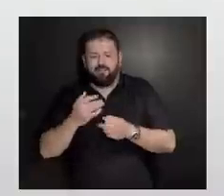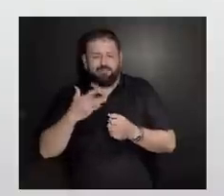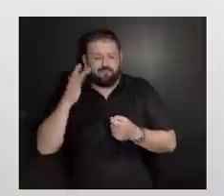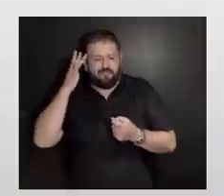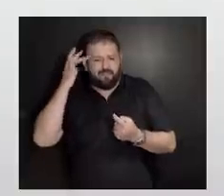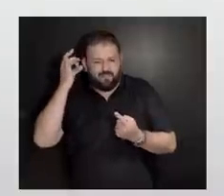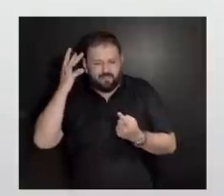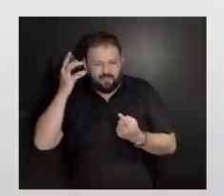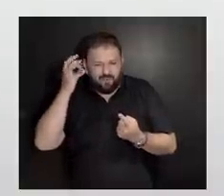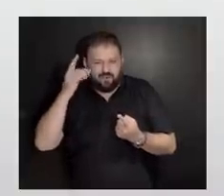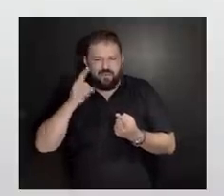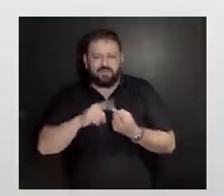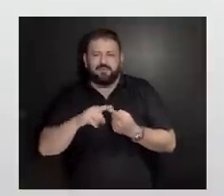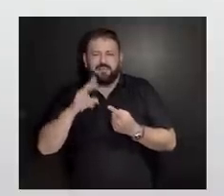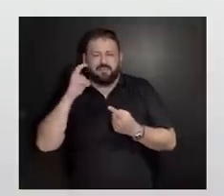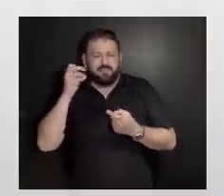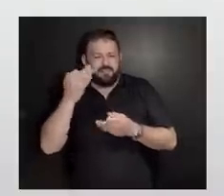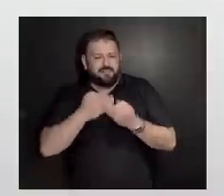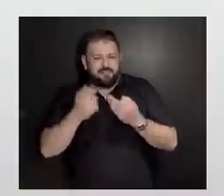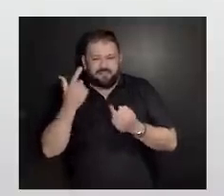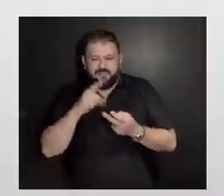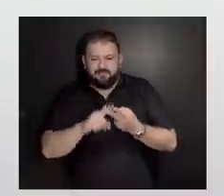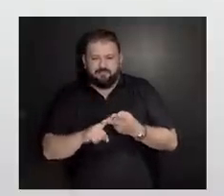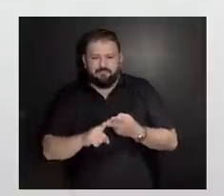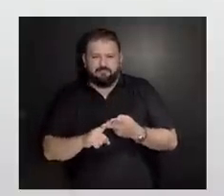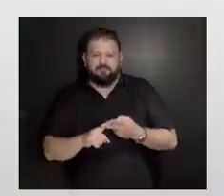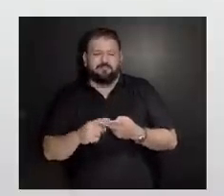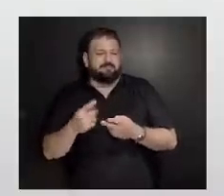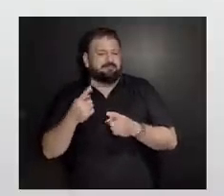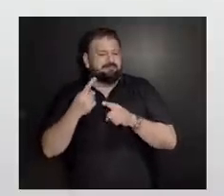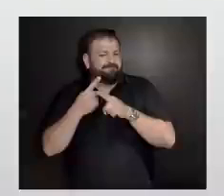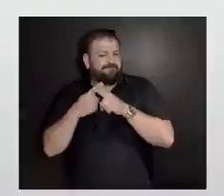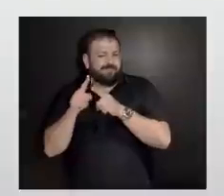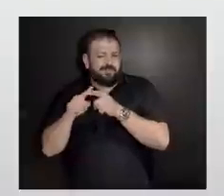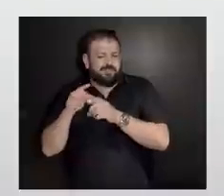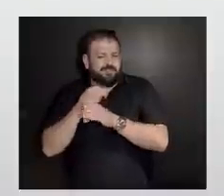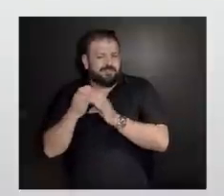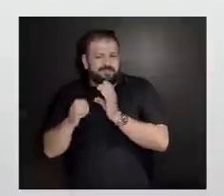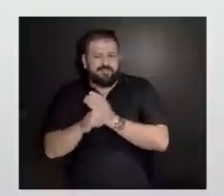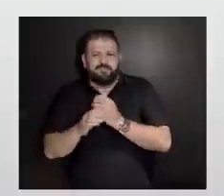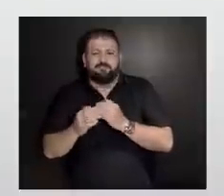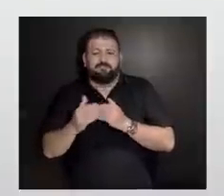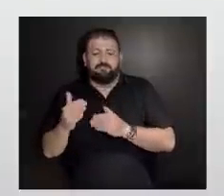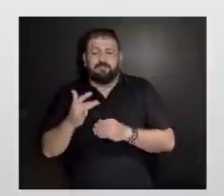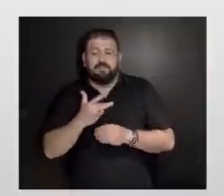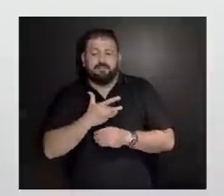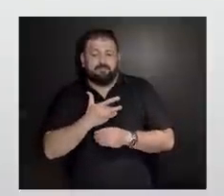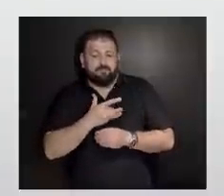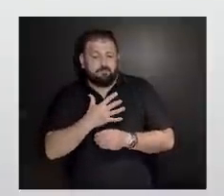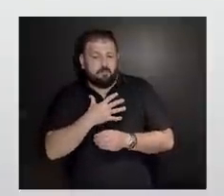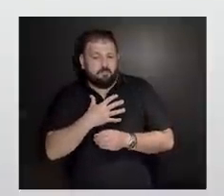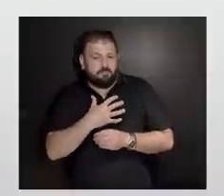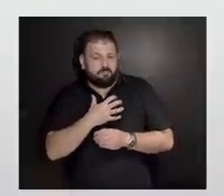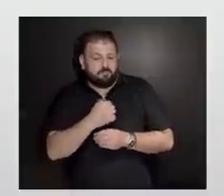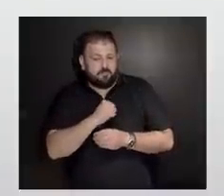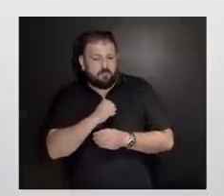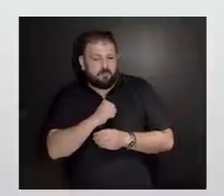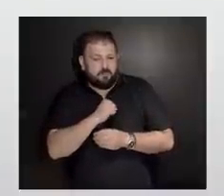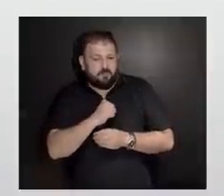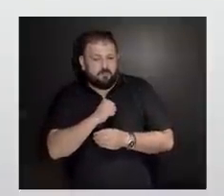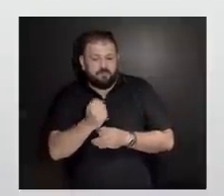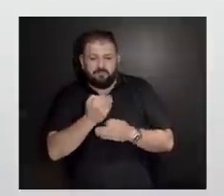de cabeza, puede generar o inducir sonambulismo, incrementar el ritmo cardíaco, etcétera.